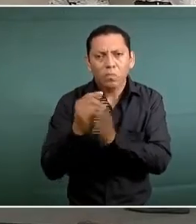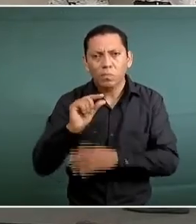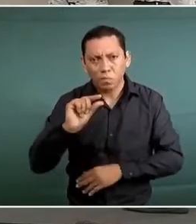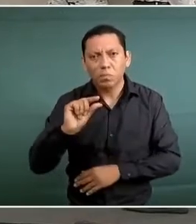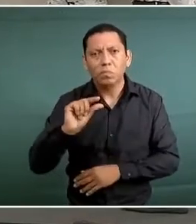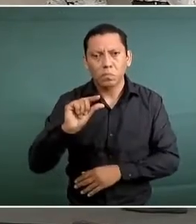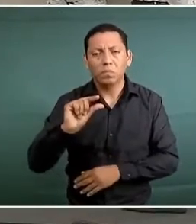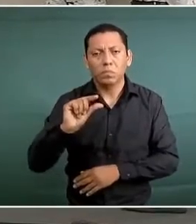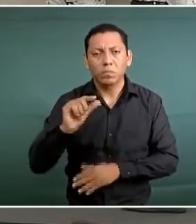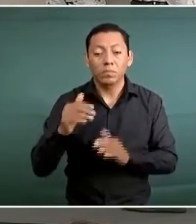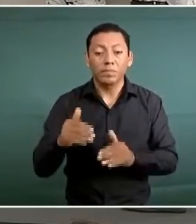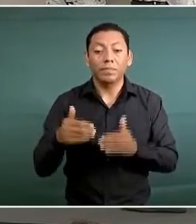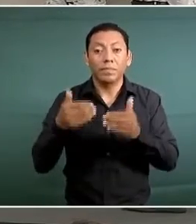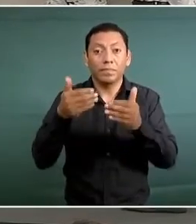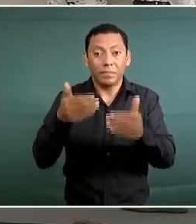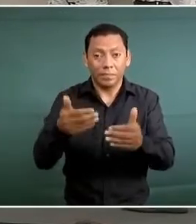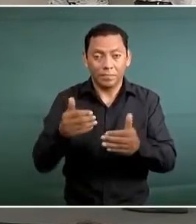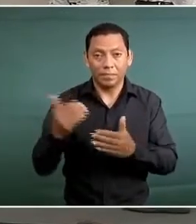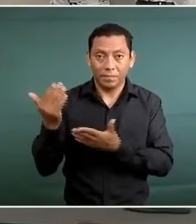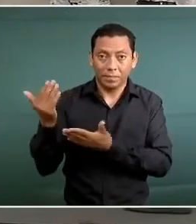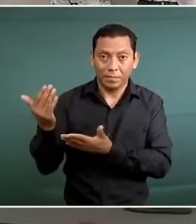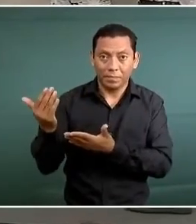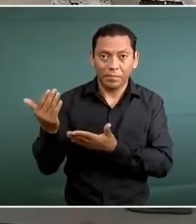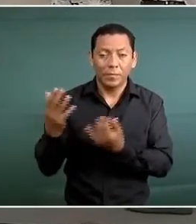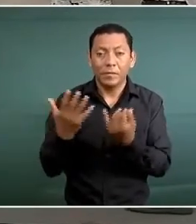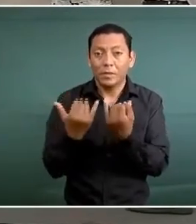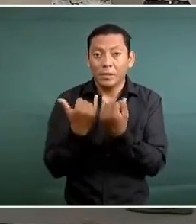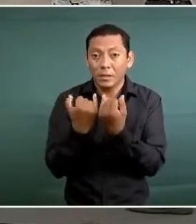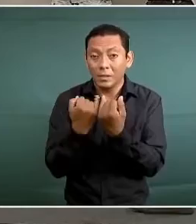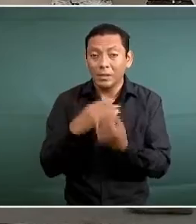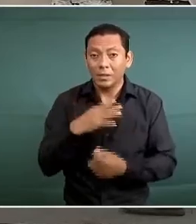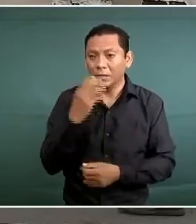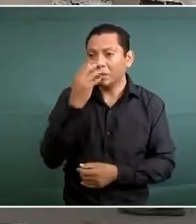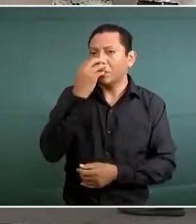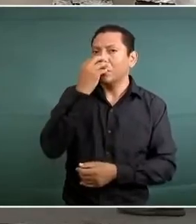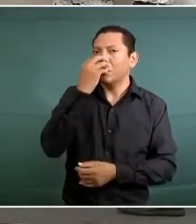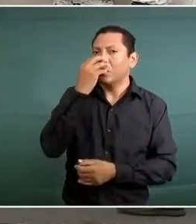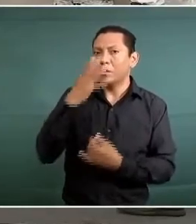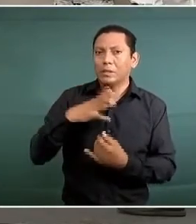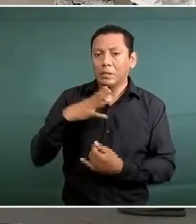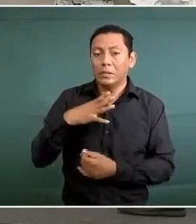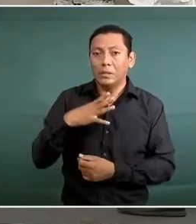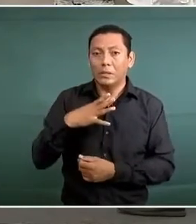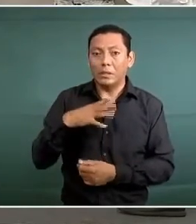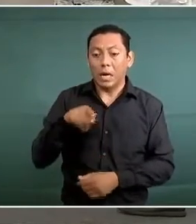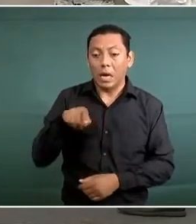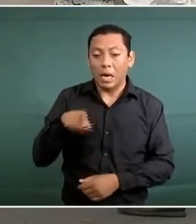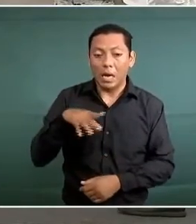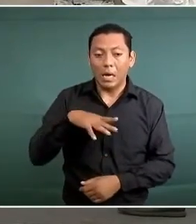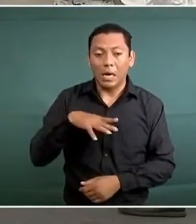luego intubados aquí